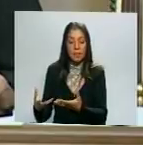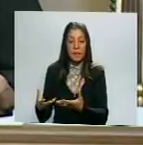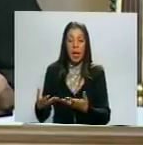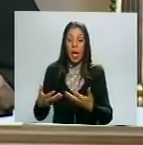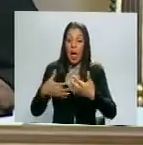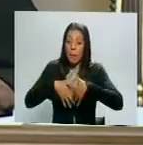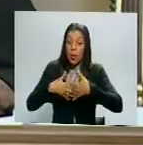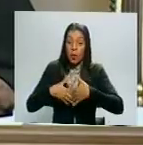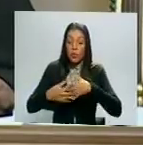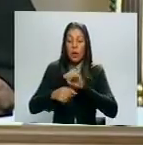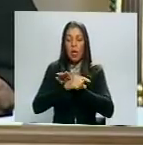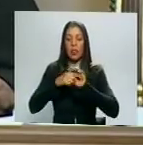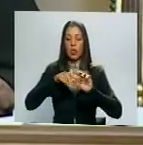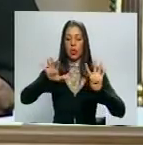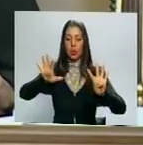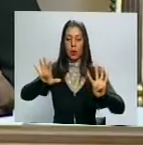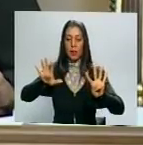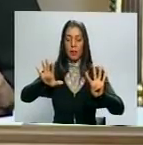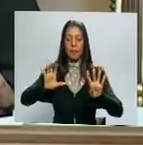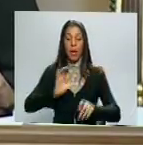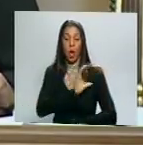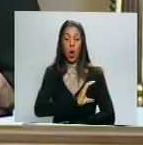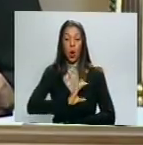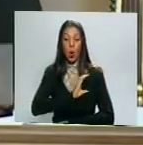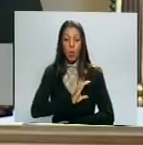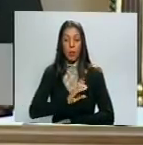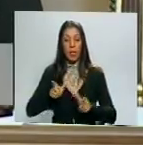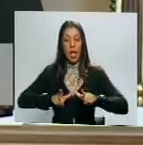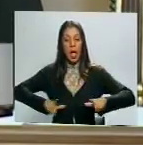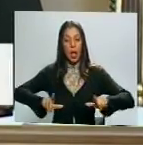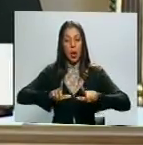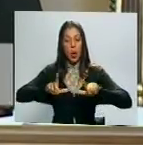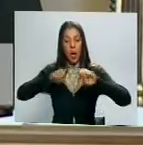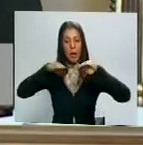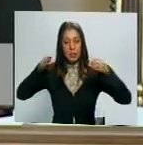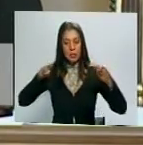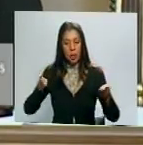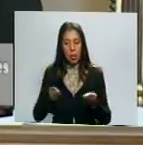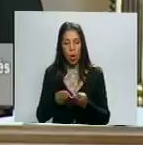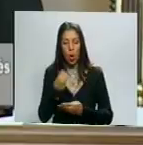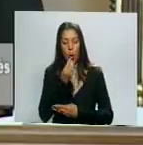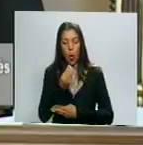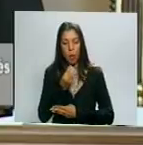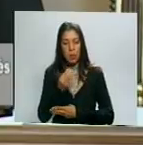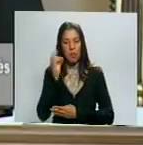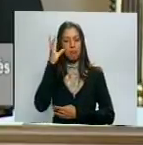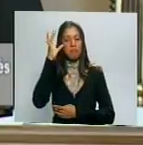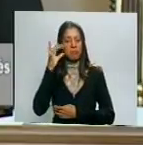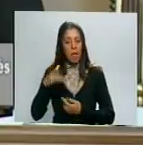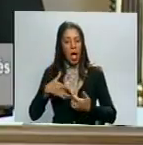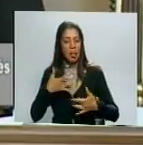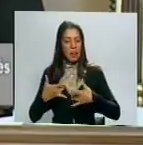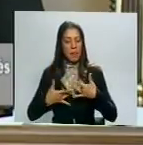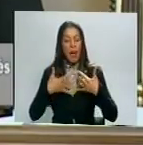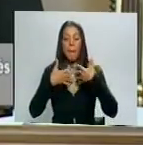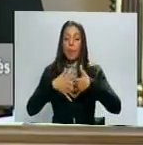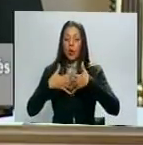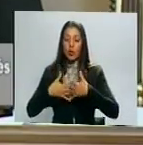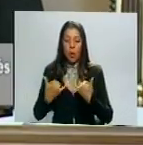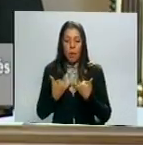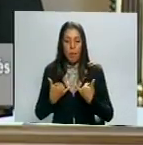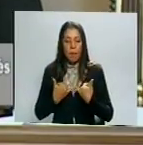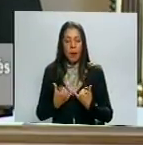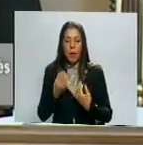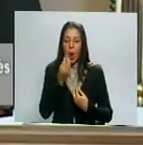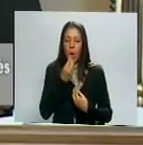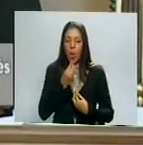Producción, artículo 9. El Comité Local de Abastecimiento y Producción podrá desarrollar actividades socioproductivas para generar alimentos